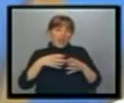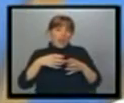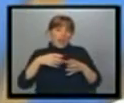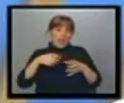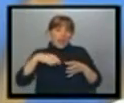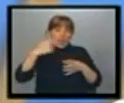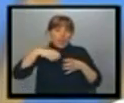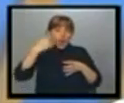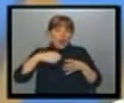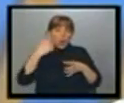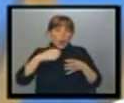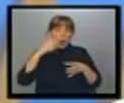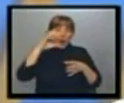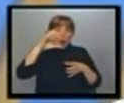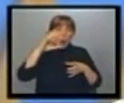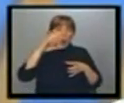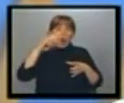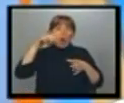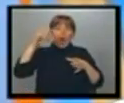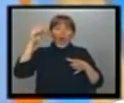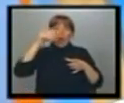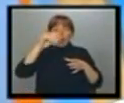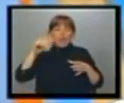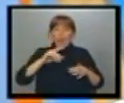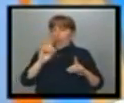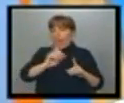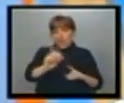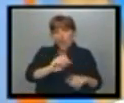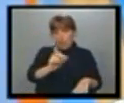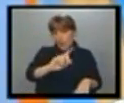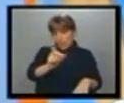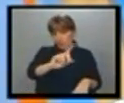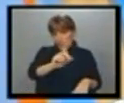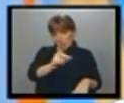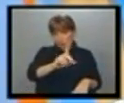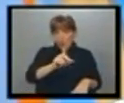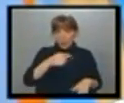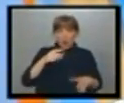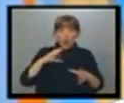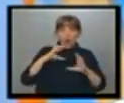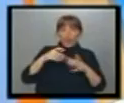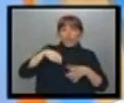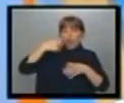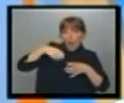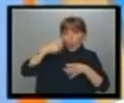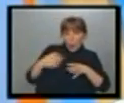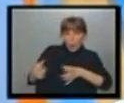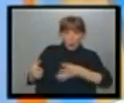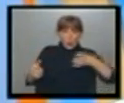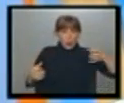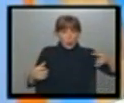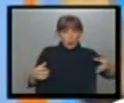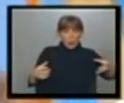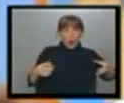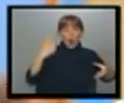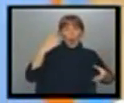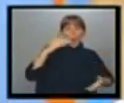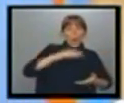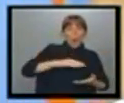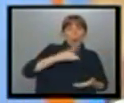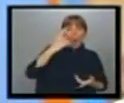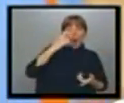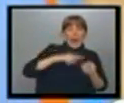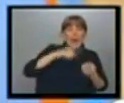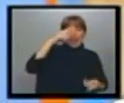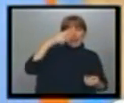hay promociones de 3x4. Bueno, no. Ahí, ¿qué tenés que hacer? Vos que compras el yogur por un lado, de un litro, cereales por el otro.